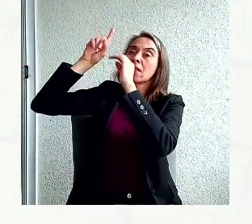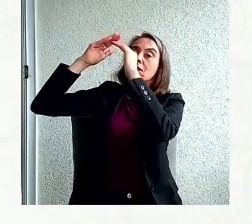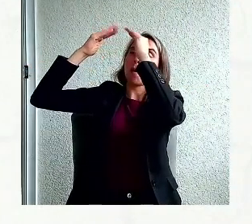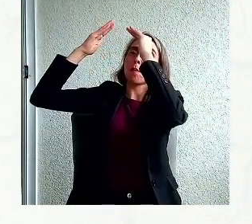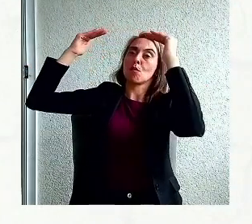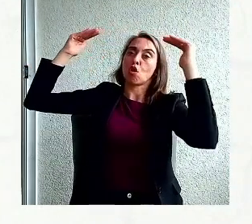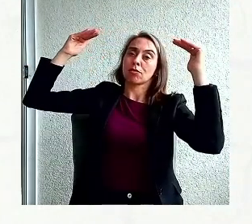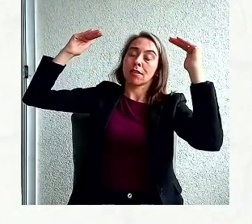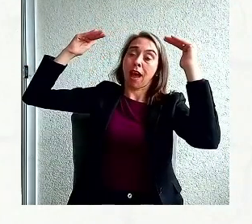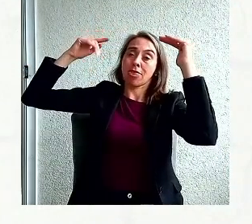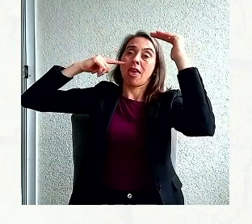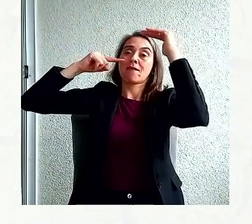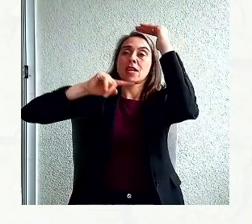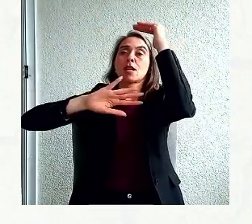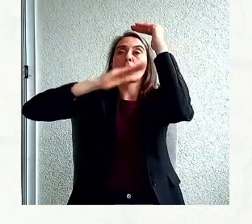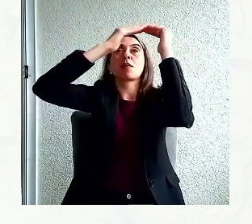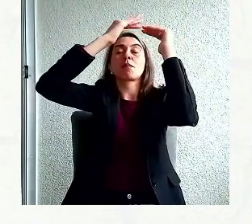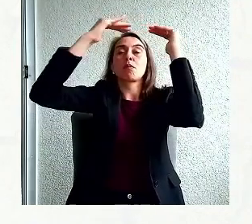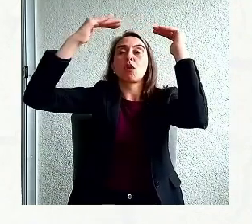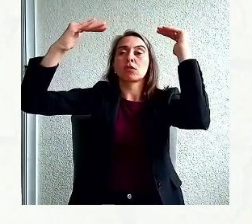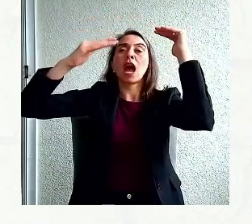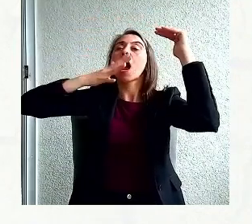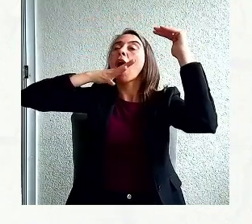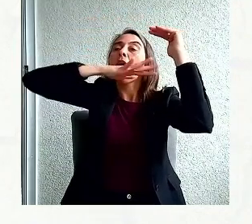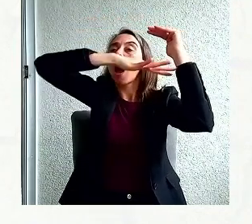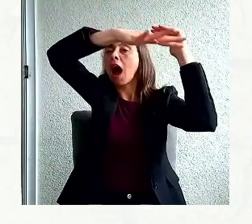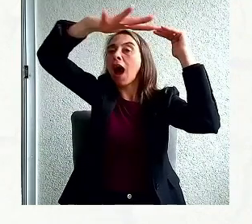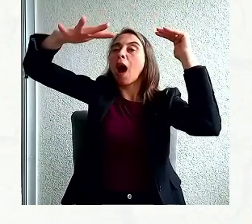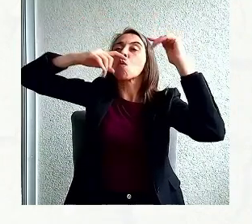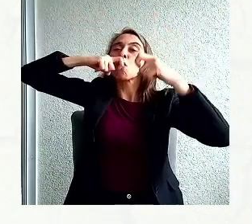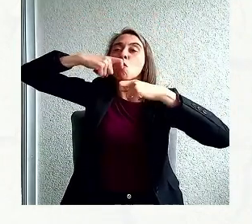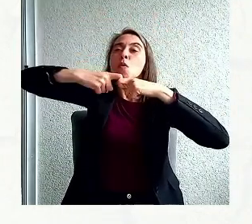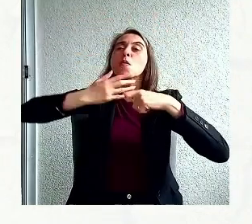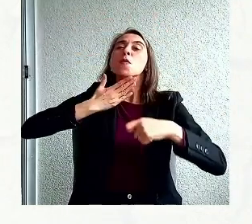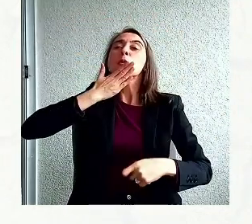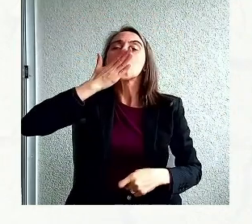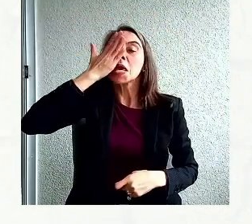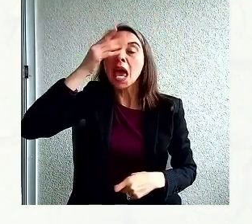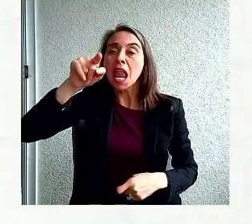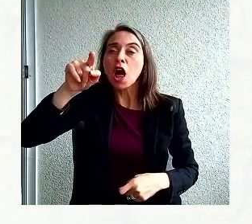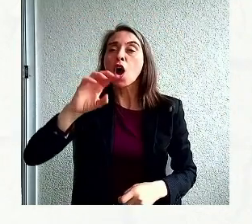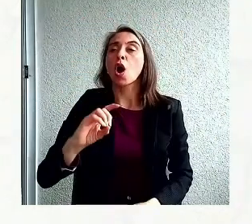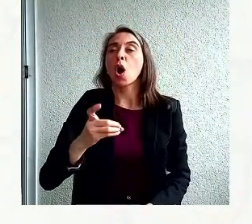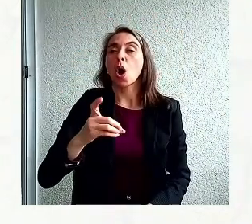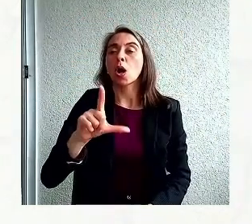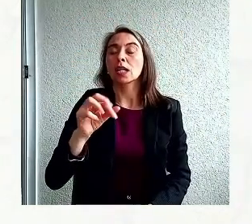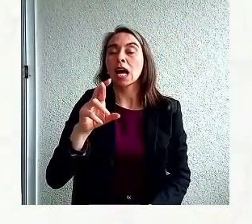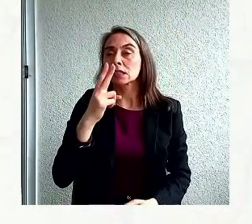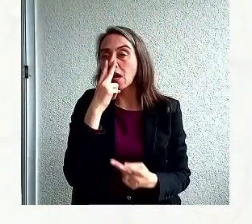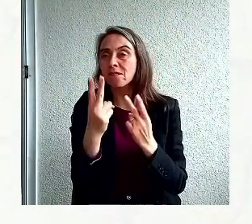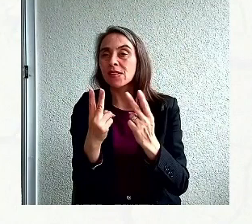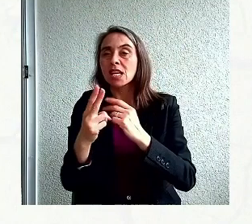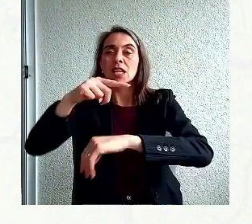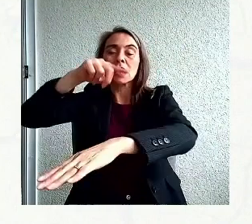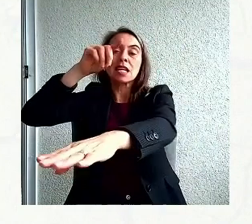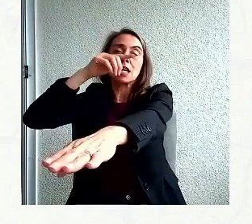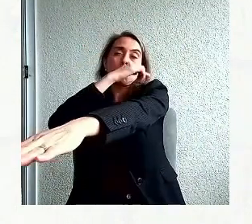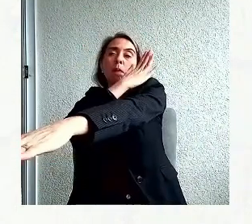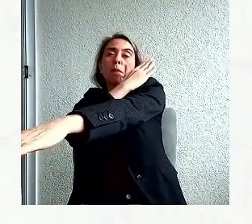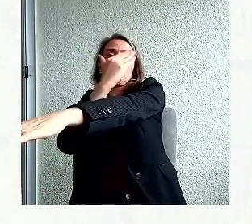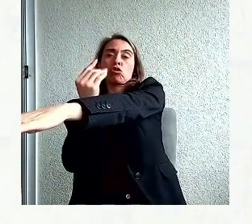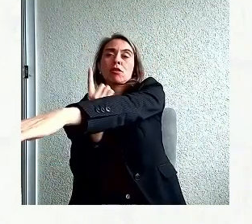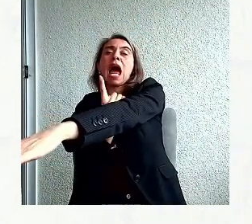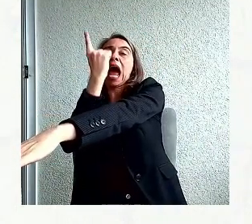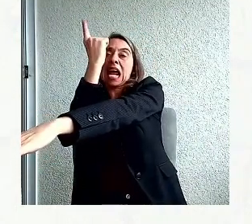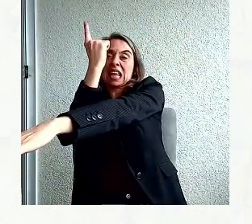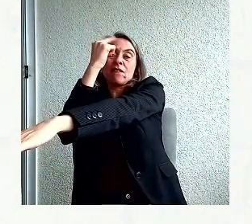que está ocurriendo en la costa de Chile, pero especialmente también donde nosotros trabajamos, que en los fiordos,